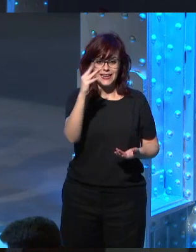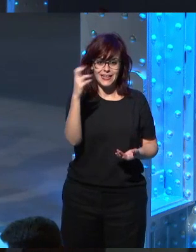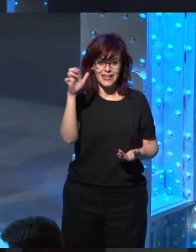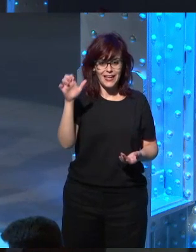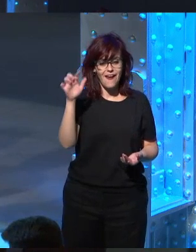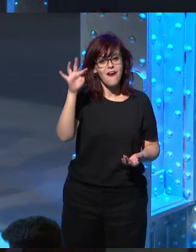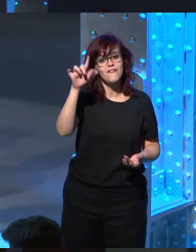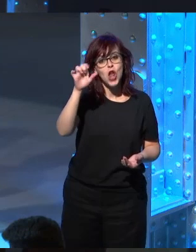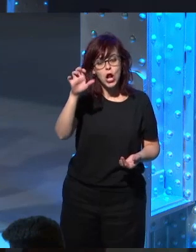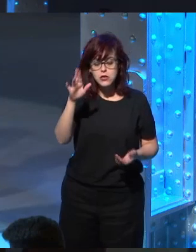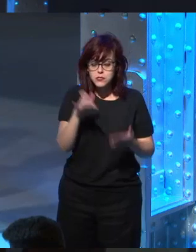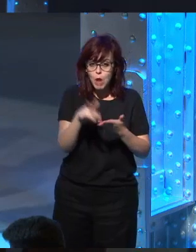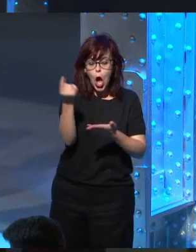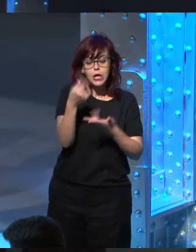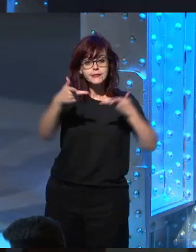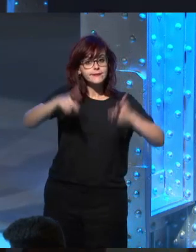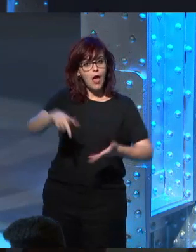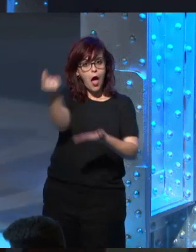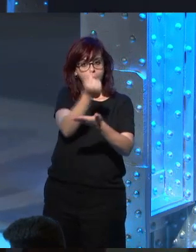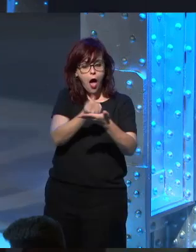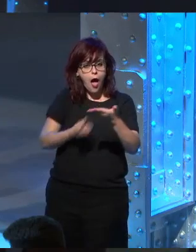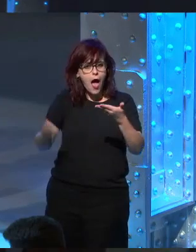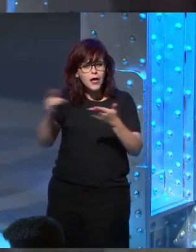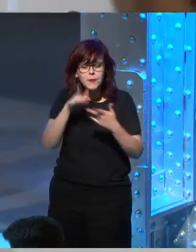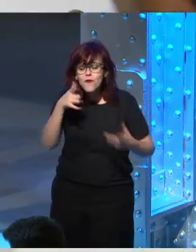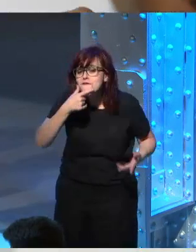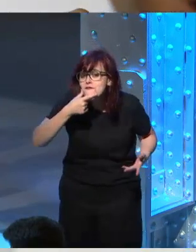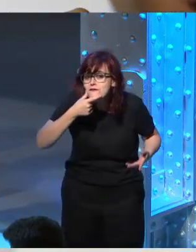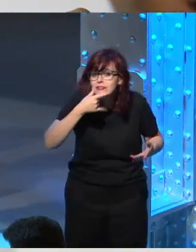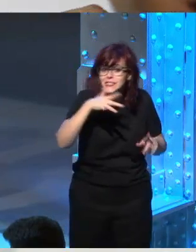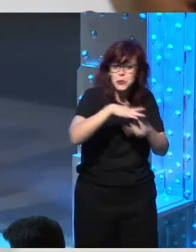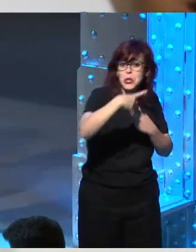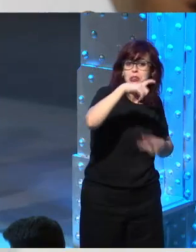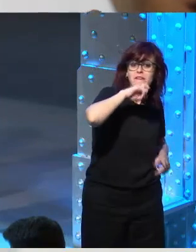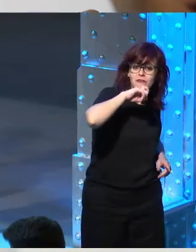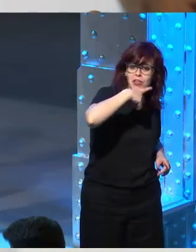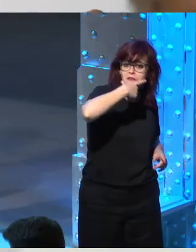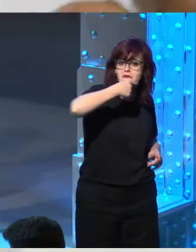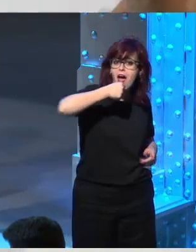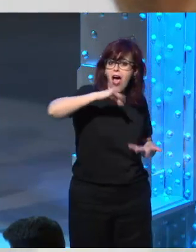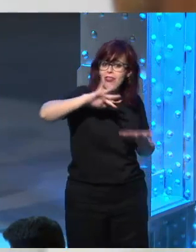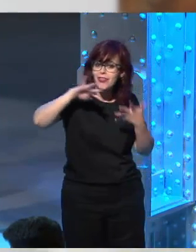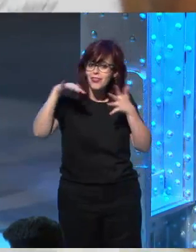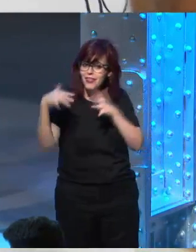Enrique. Porque claro, él está haciendo muy fácil lo difícil.